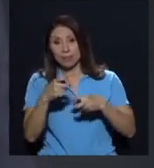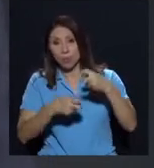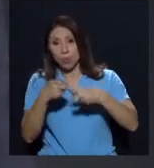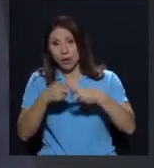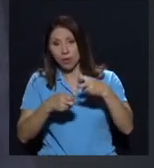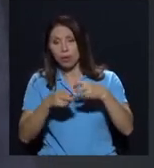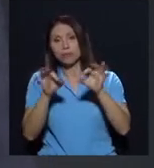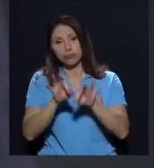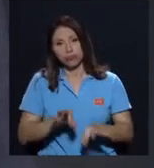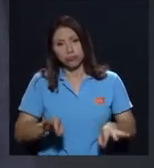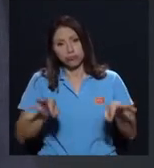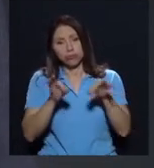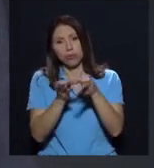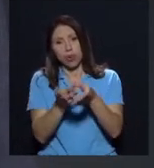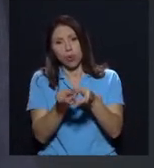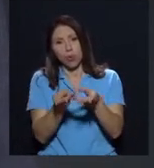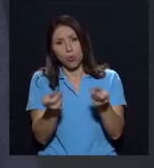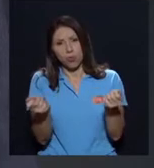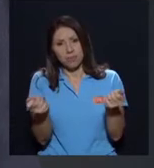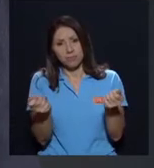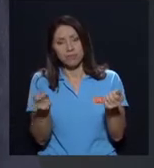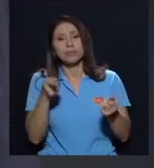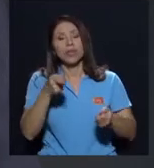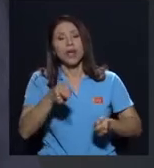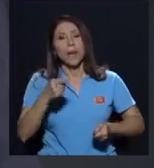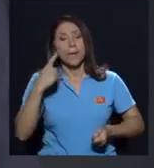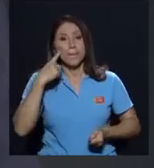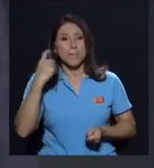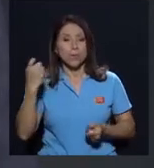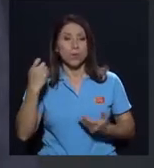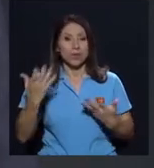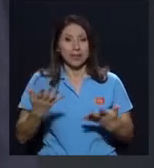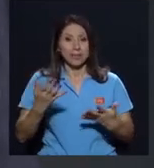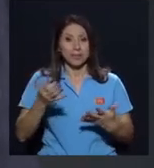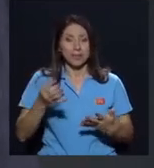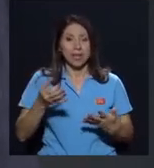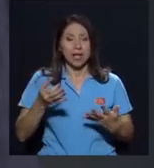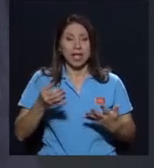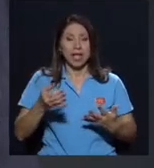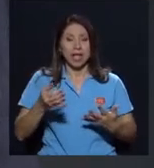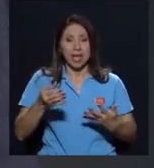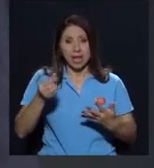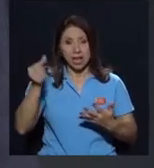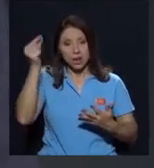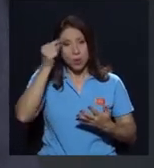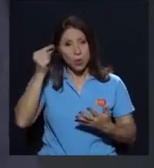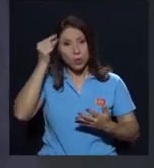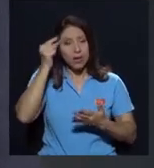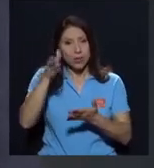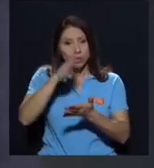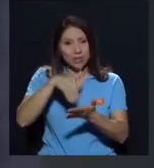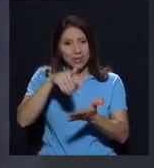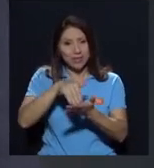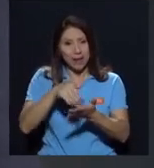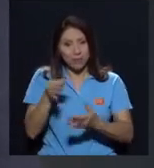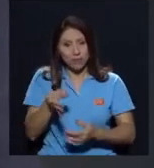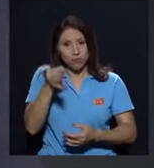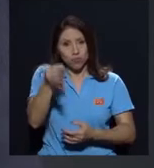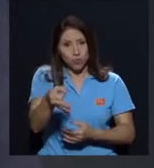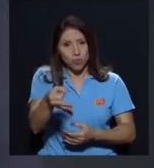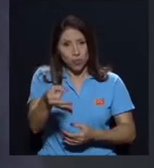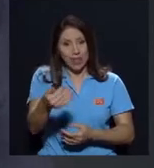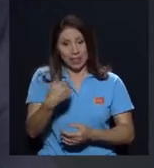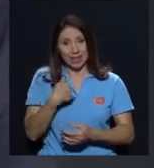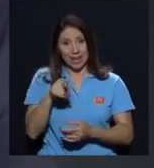es de que el hecho de que el sorteo el gobierno central tenga esa situación le impide poder